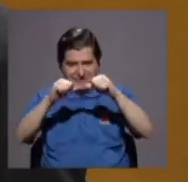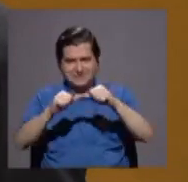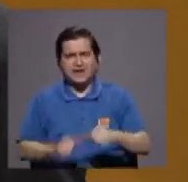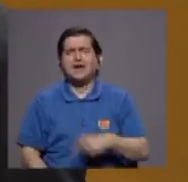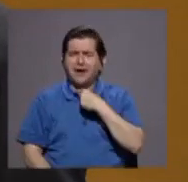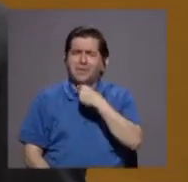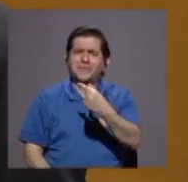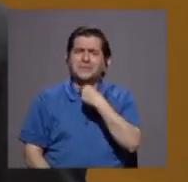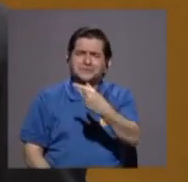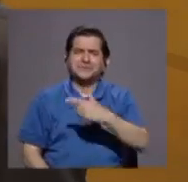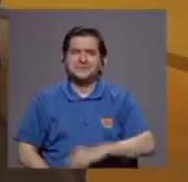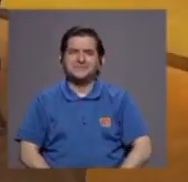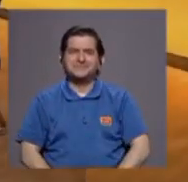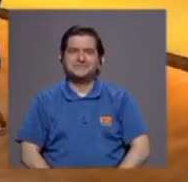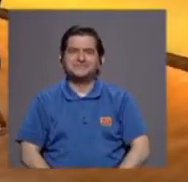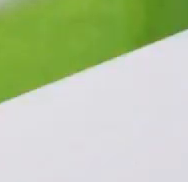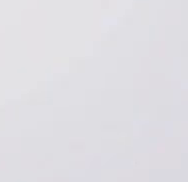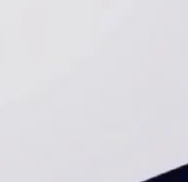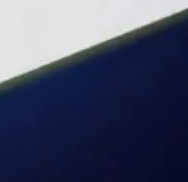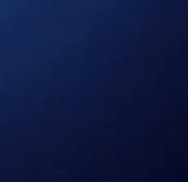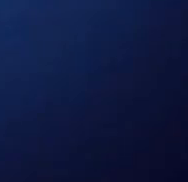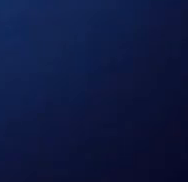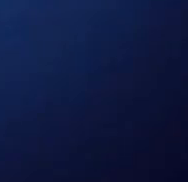todo gusto.